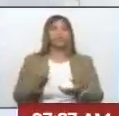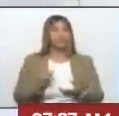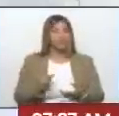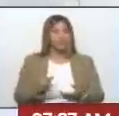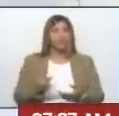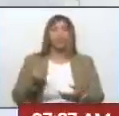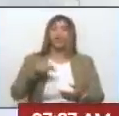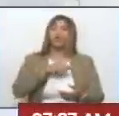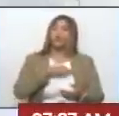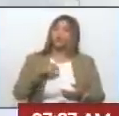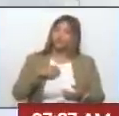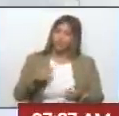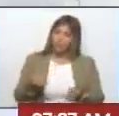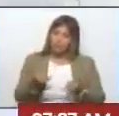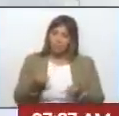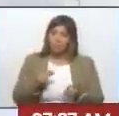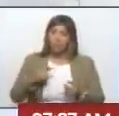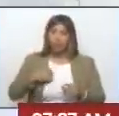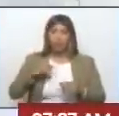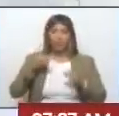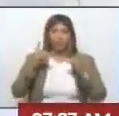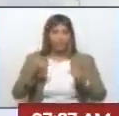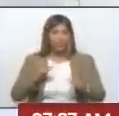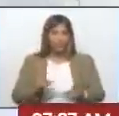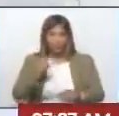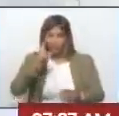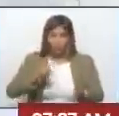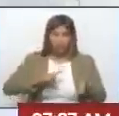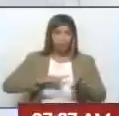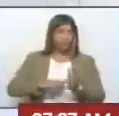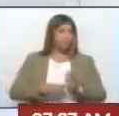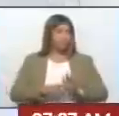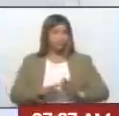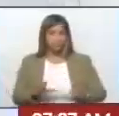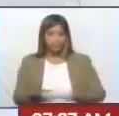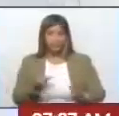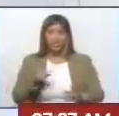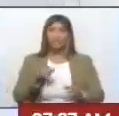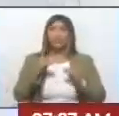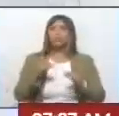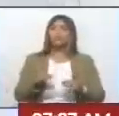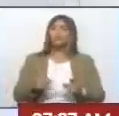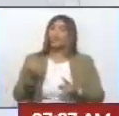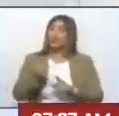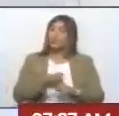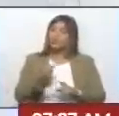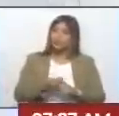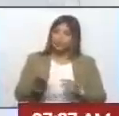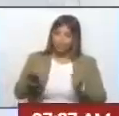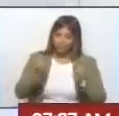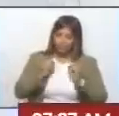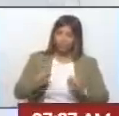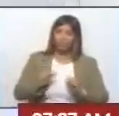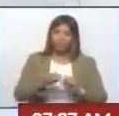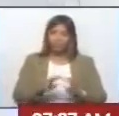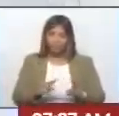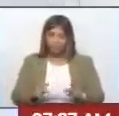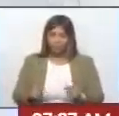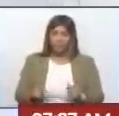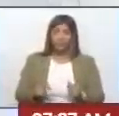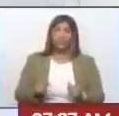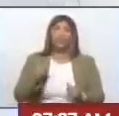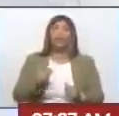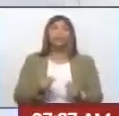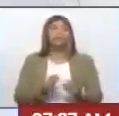nosotros tomemos una sola decisión. Y esa decisión de lucha anticorrupción, bueno, por supuesto, lleva